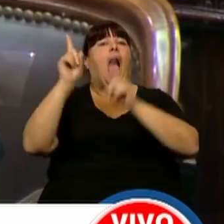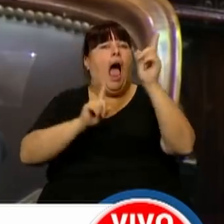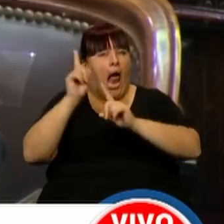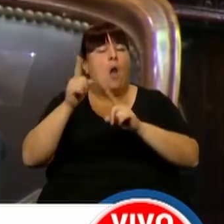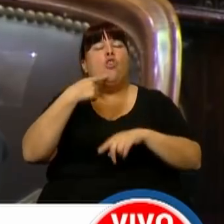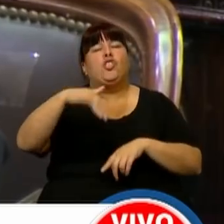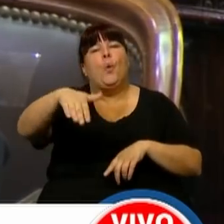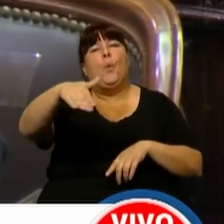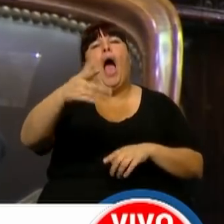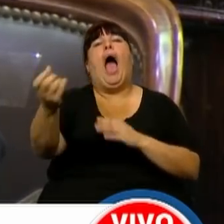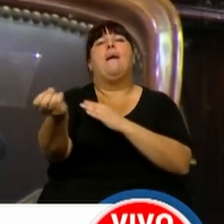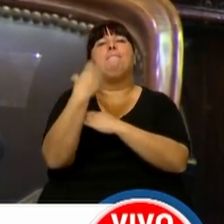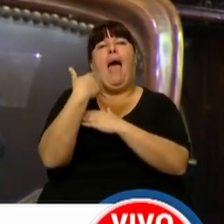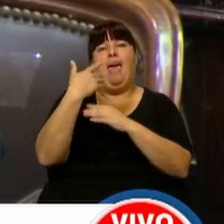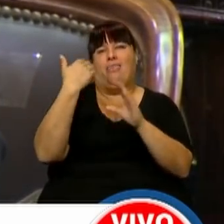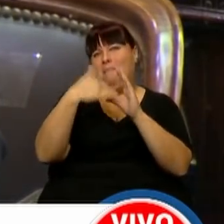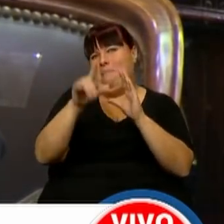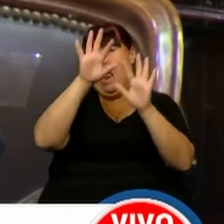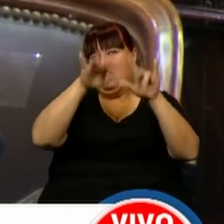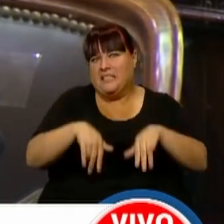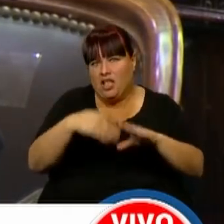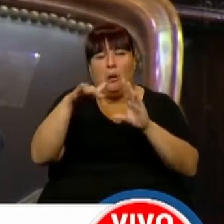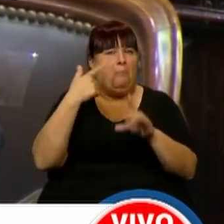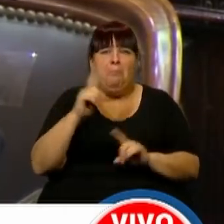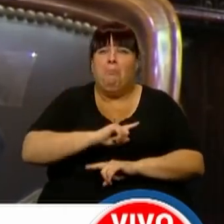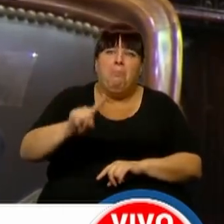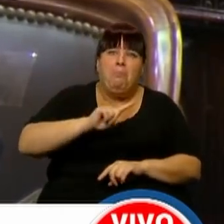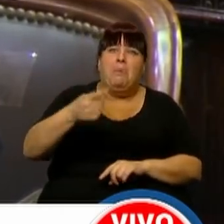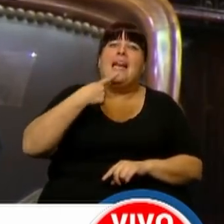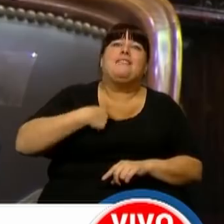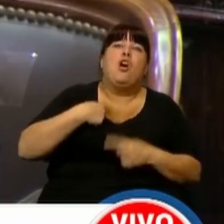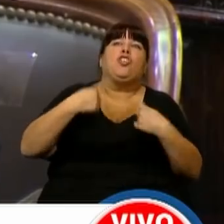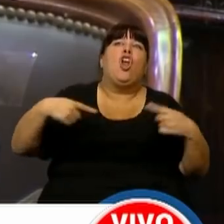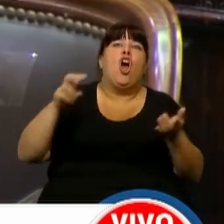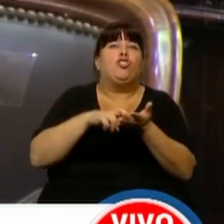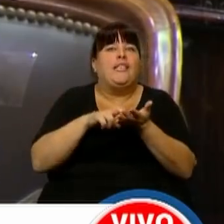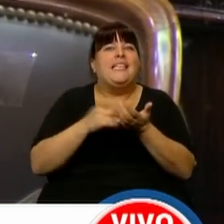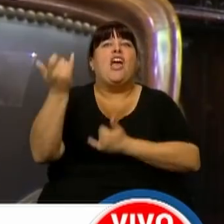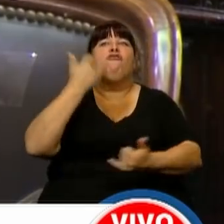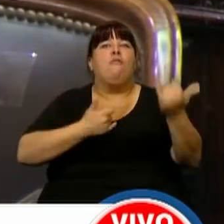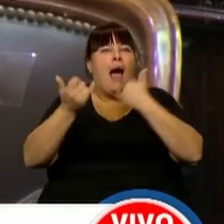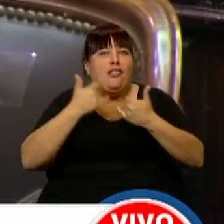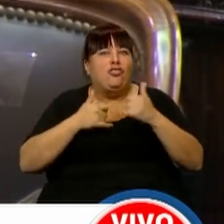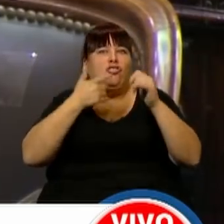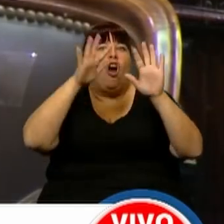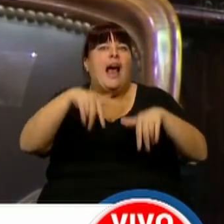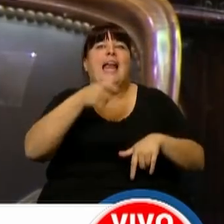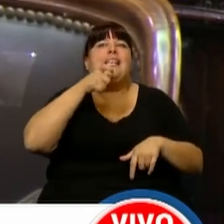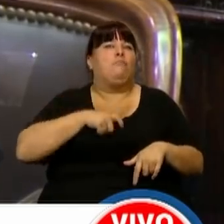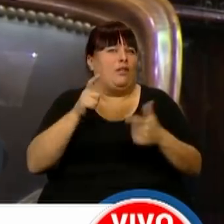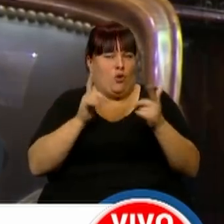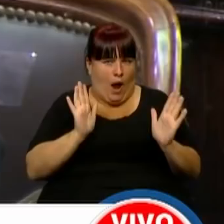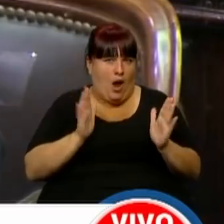se comprometieron a hacernos llegar respuestas por escrito, pero no hemos tenido noticia de que llegue ningún informe por escrito con las